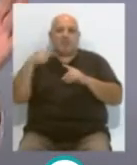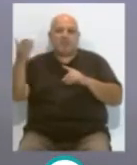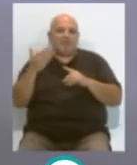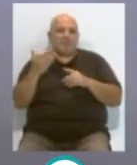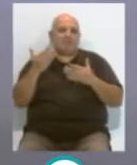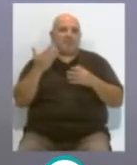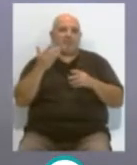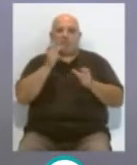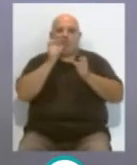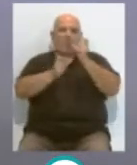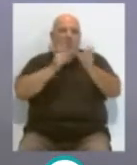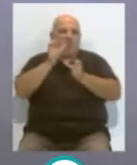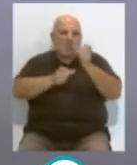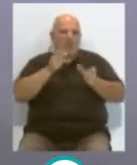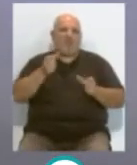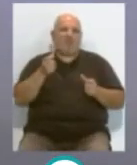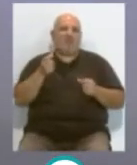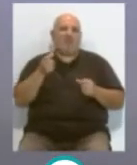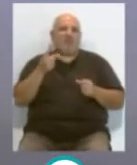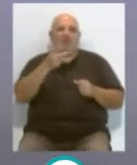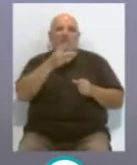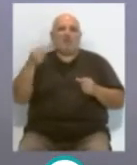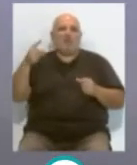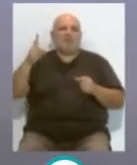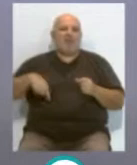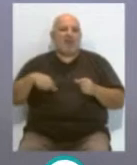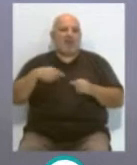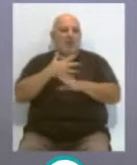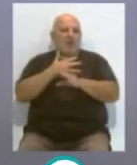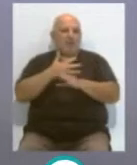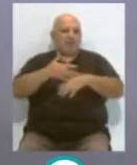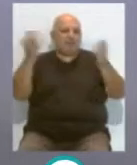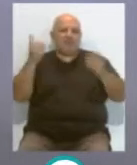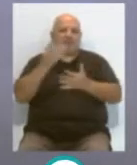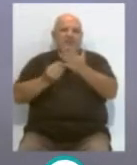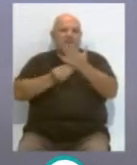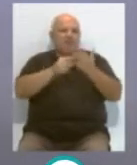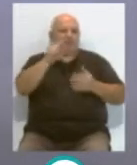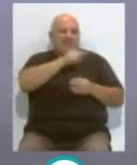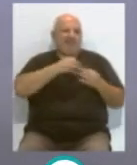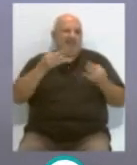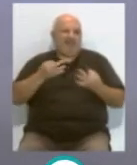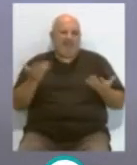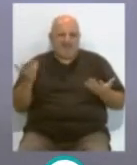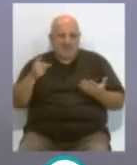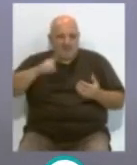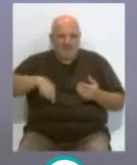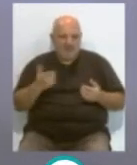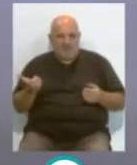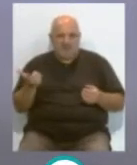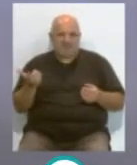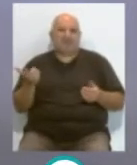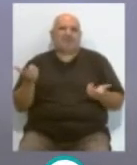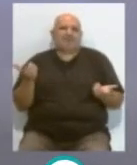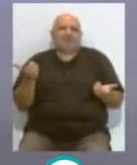lo quisieron criminalizar, cuando 200.000 jugadores hacen 200.000 cosas y pasan desapercibidos. Él creo que se mostró siempre como